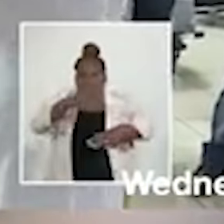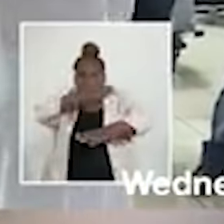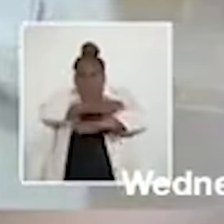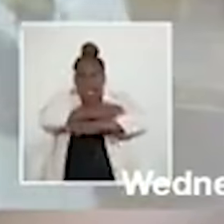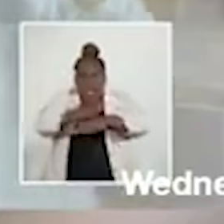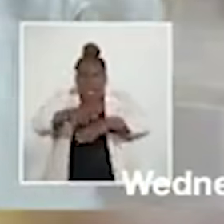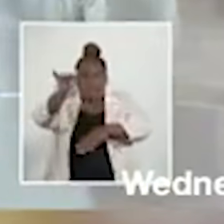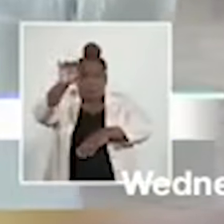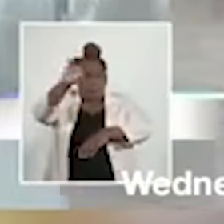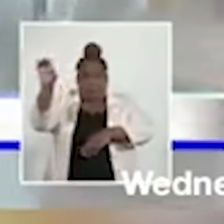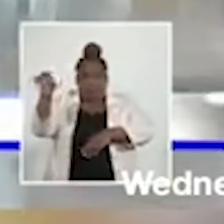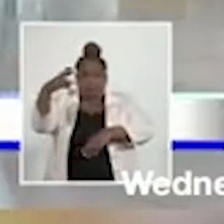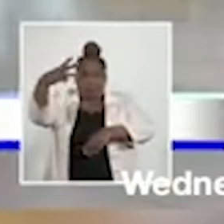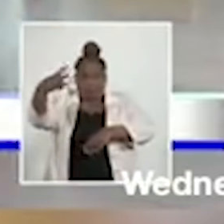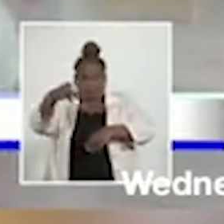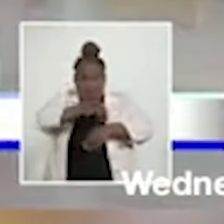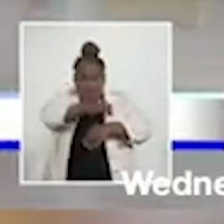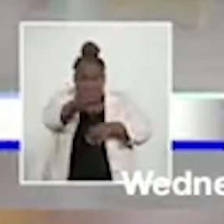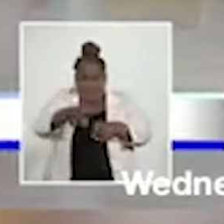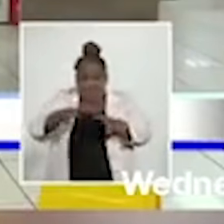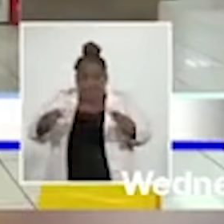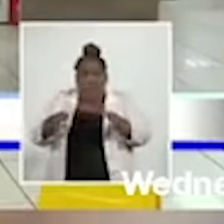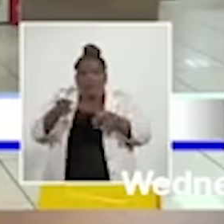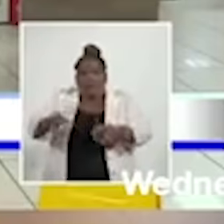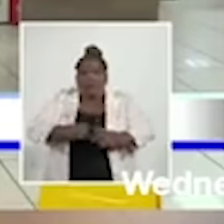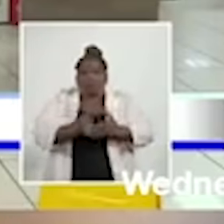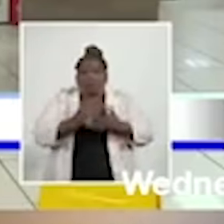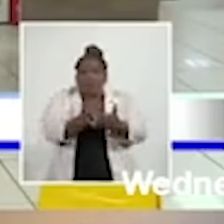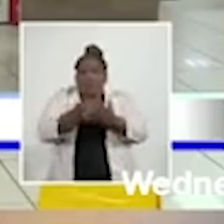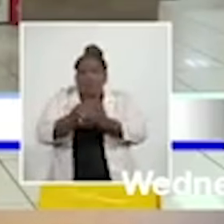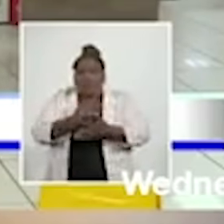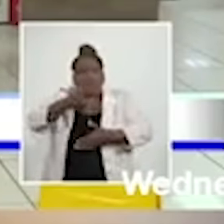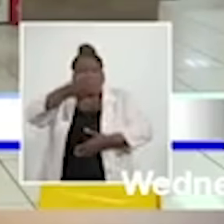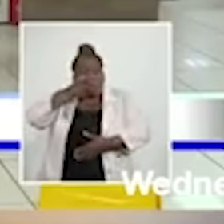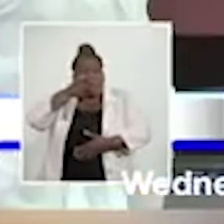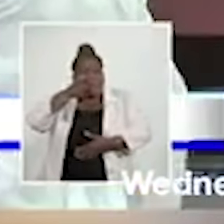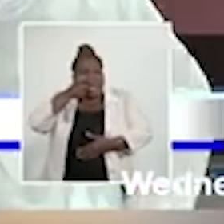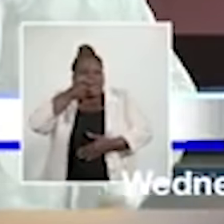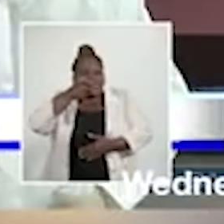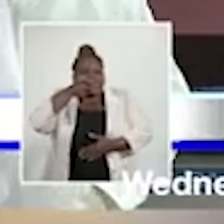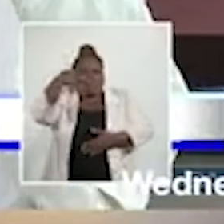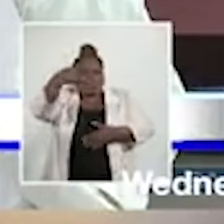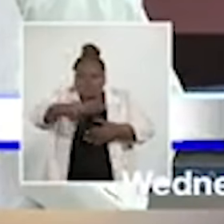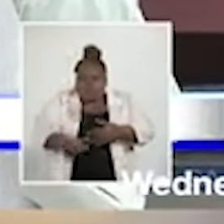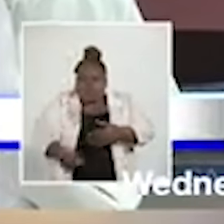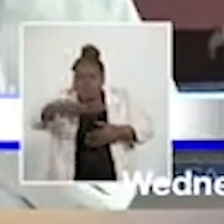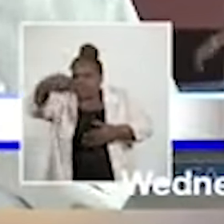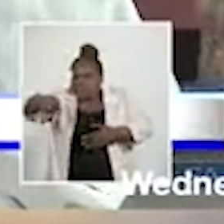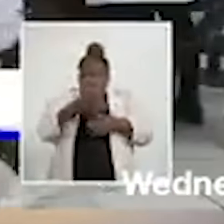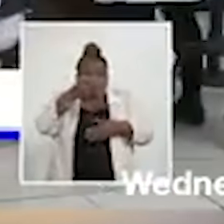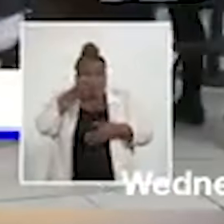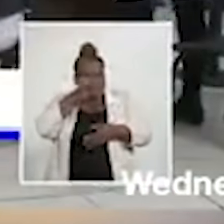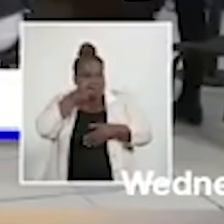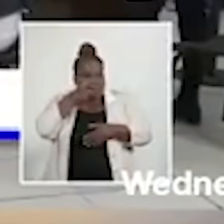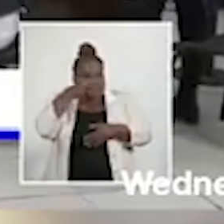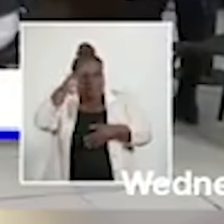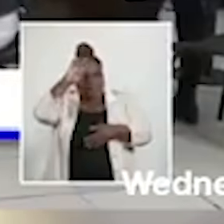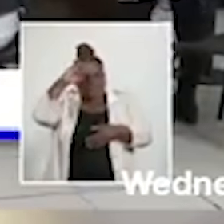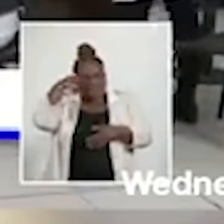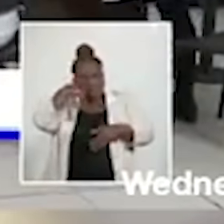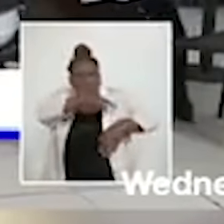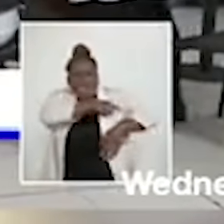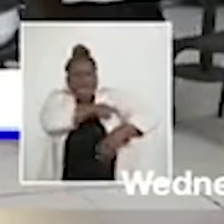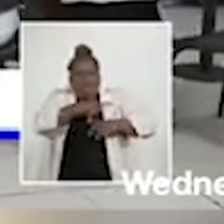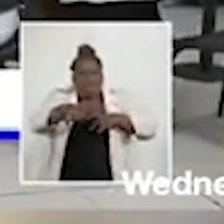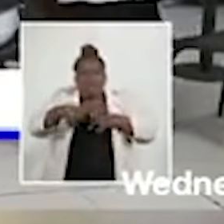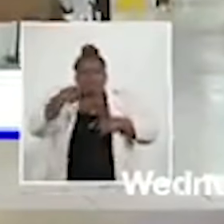se entiende en el comunicado que difundieron en las últimas horas la empresa cubana de aeropuertos y servicios aeroportuarios ECASA. El